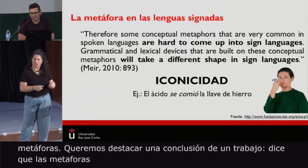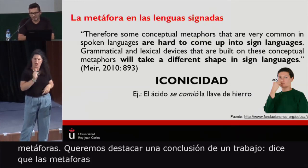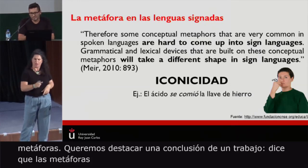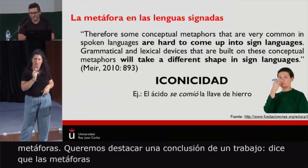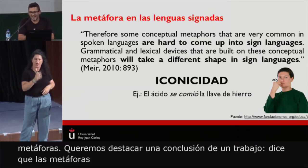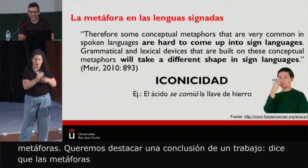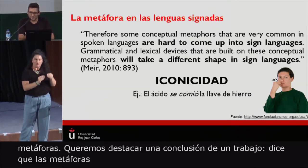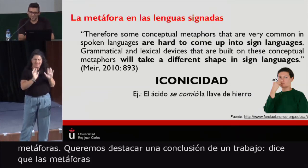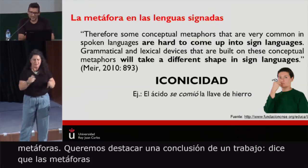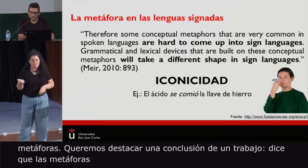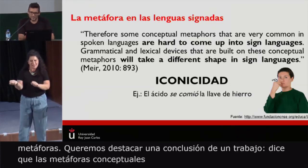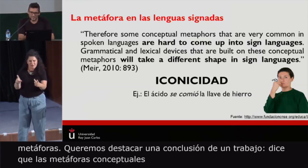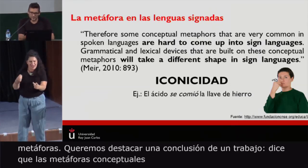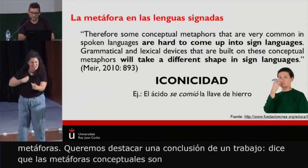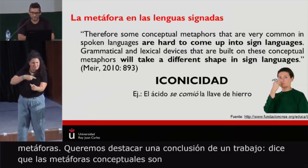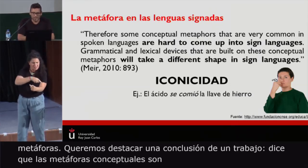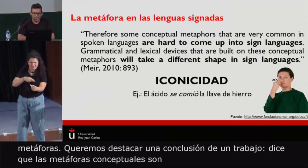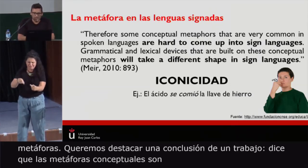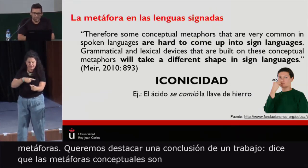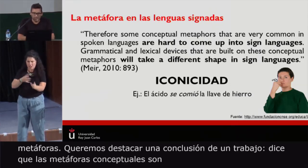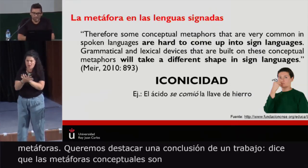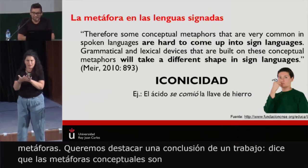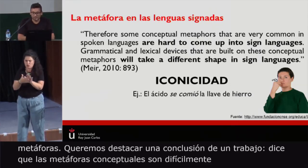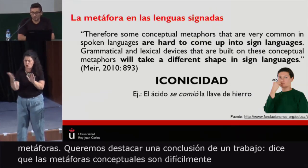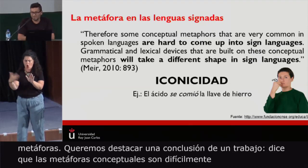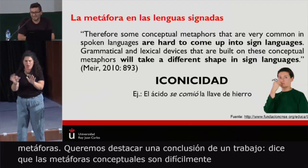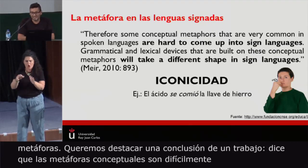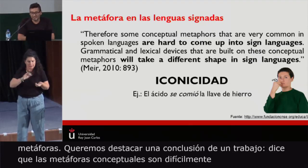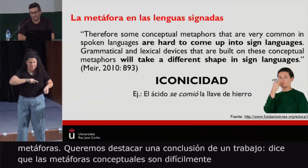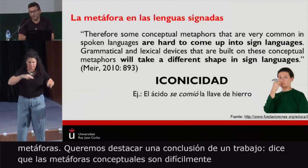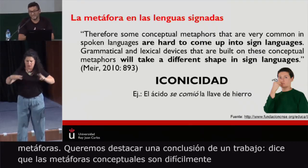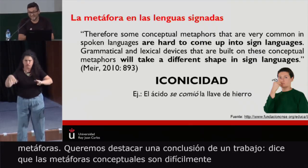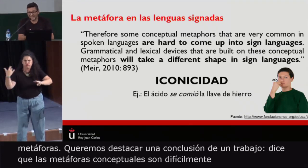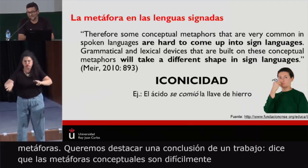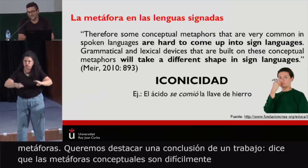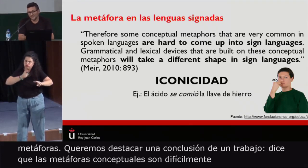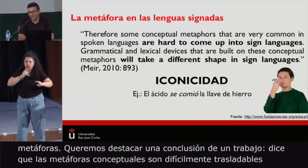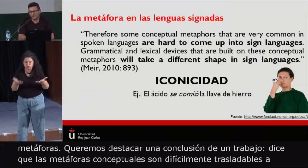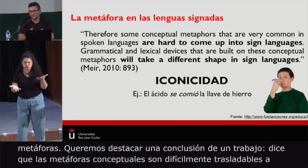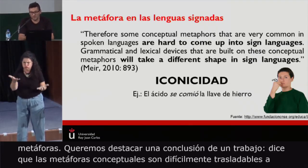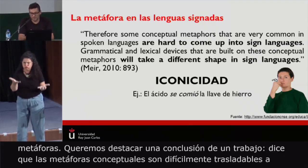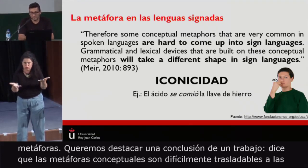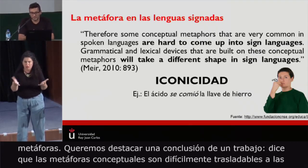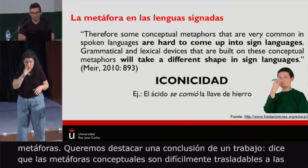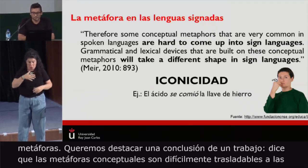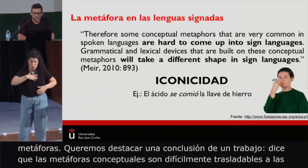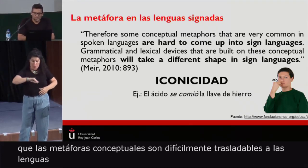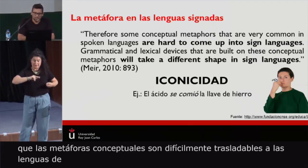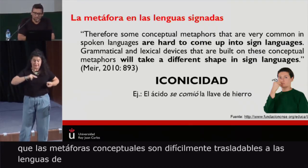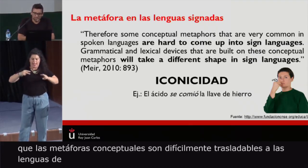difícilmente trasladables a las lenguas de signos. Y esto básicamente, bueno, y si se hace de otra forma,